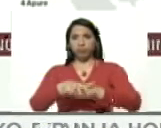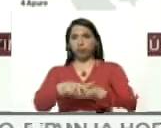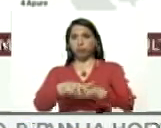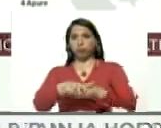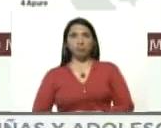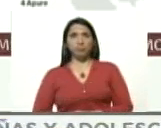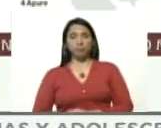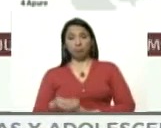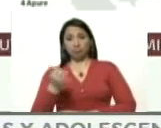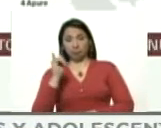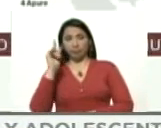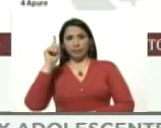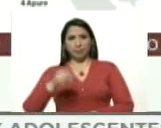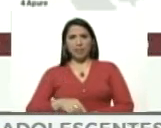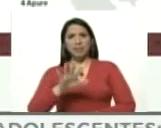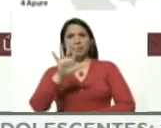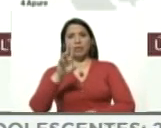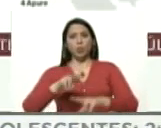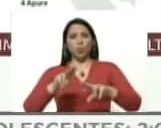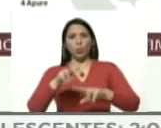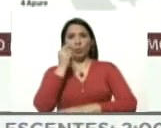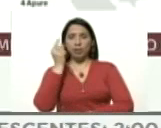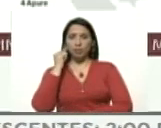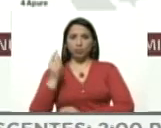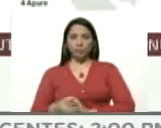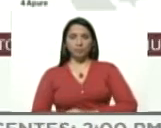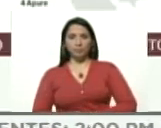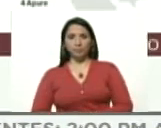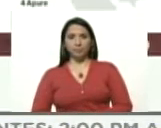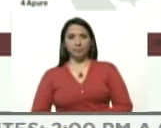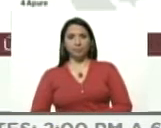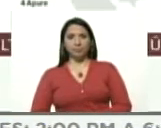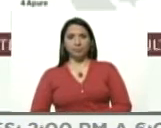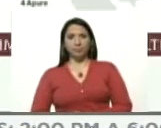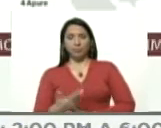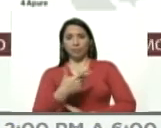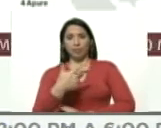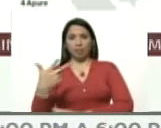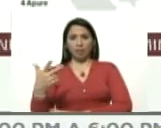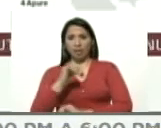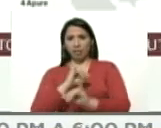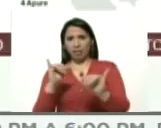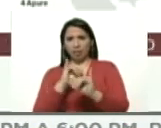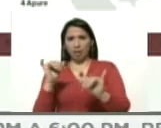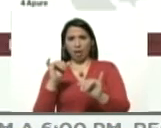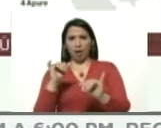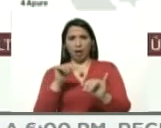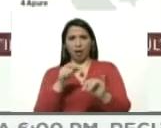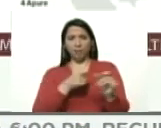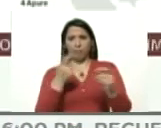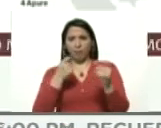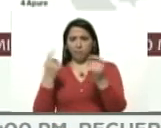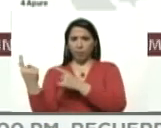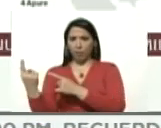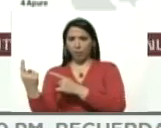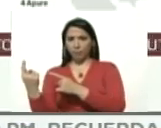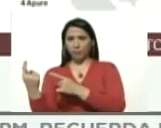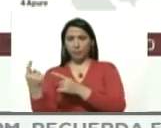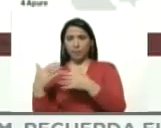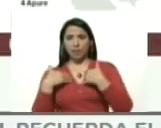Entre ellos hay además 5 menores de edad. 33 ya están ubicados en cordones